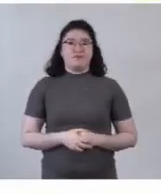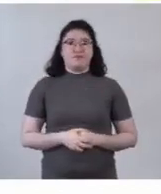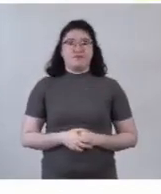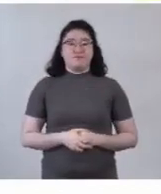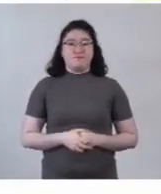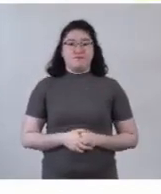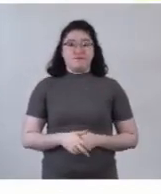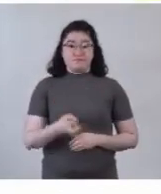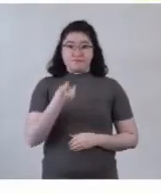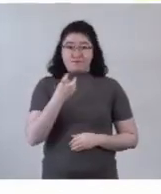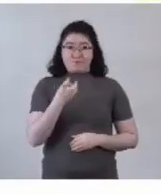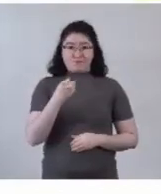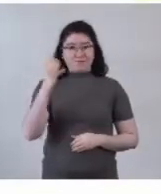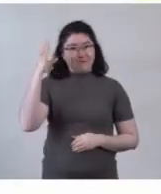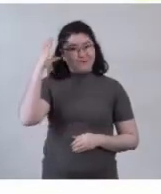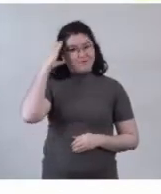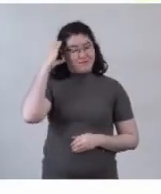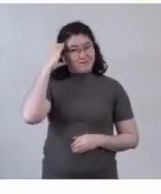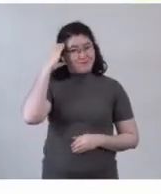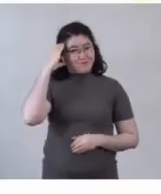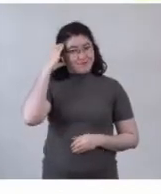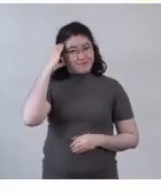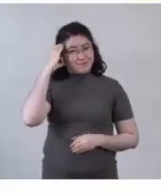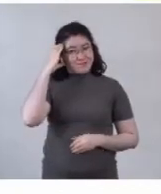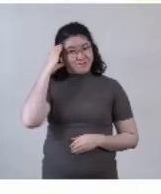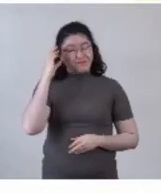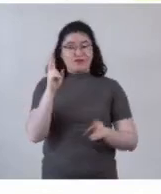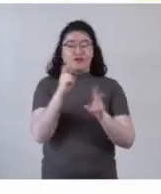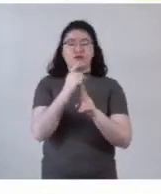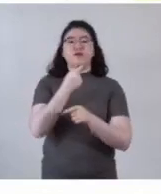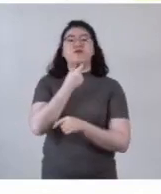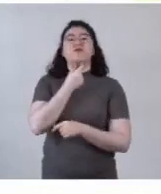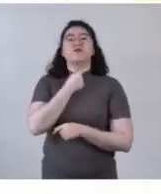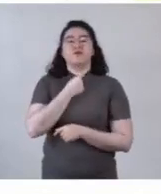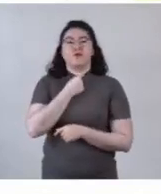Y estas son las camas sin capacidad de intubación, es decir,